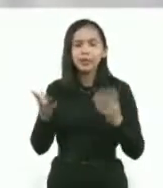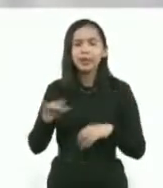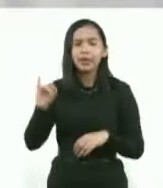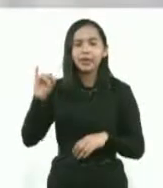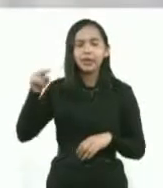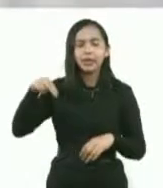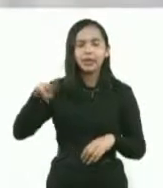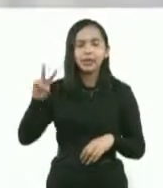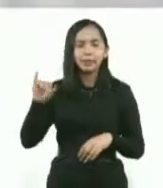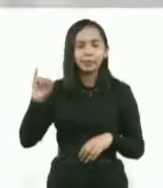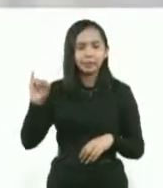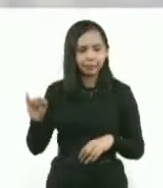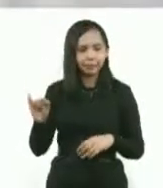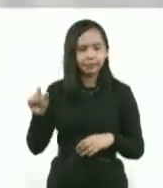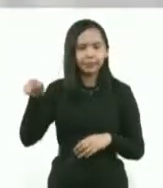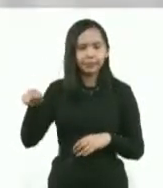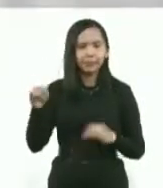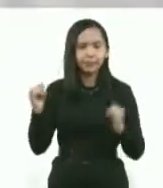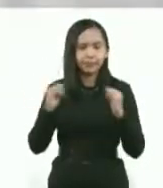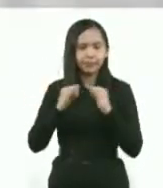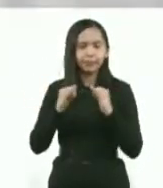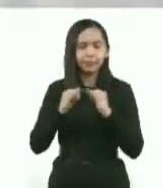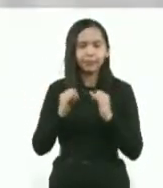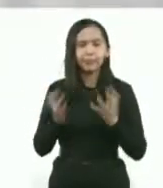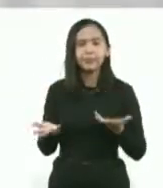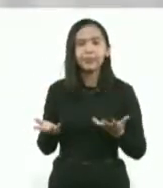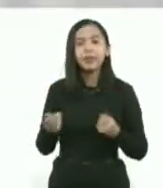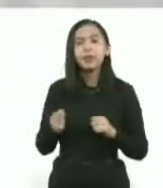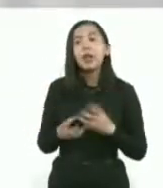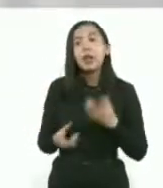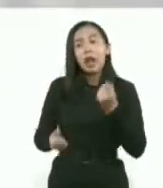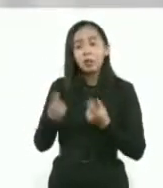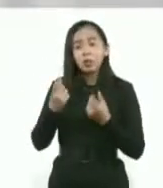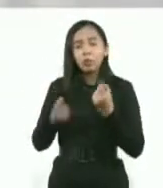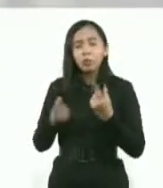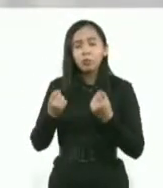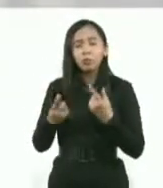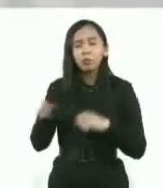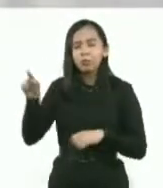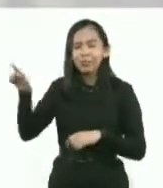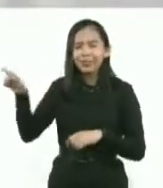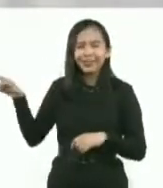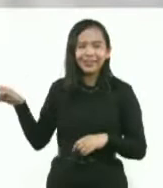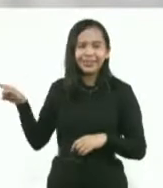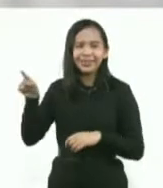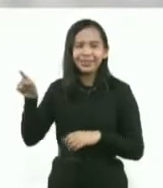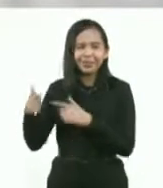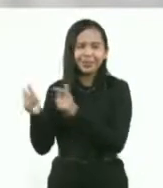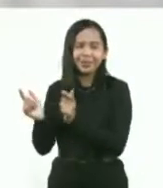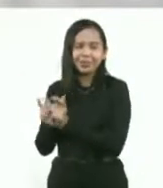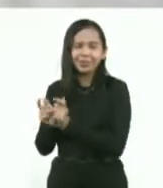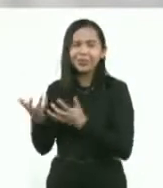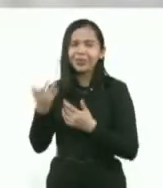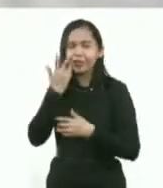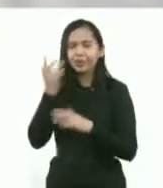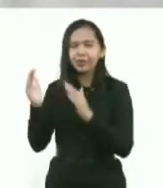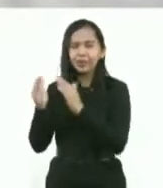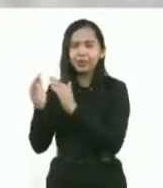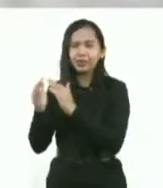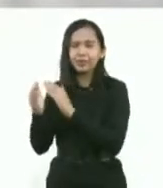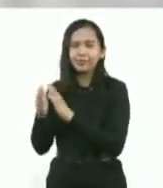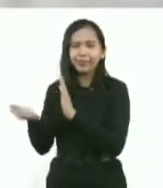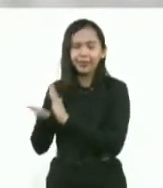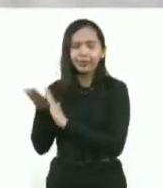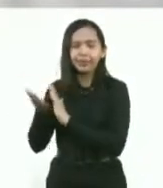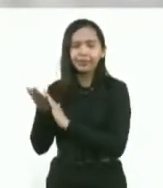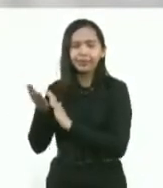y en este caso cuando son organizaciones que buscan vivienda, pues se busca que ambos puedan tener un espacio